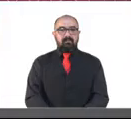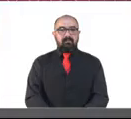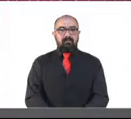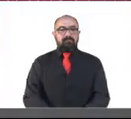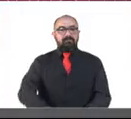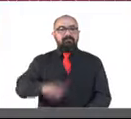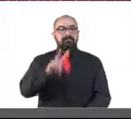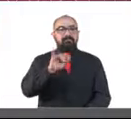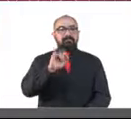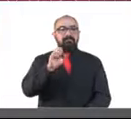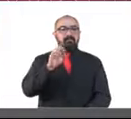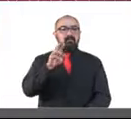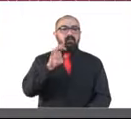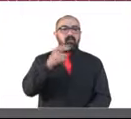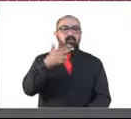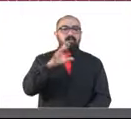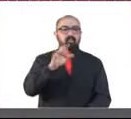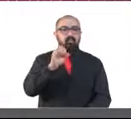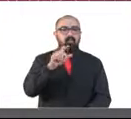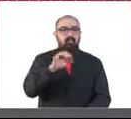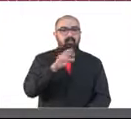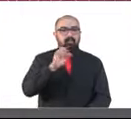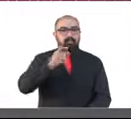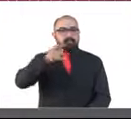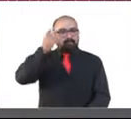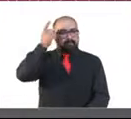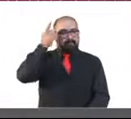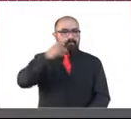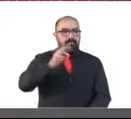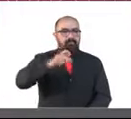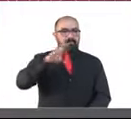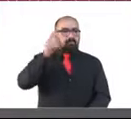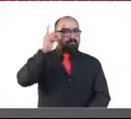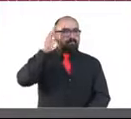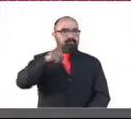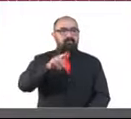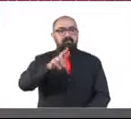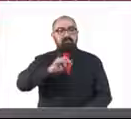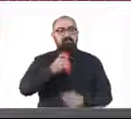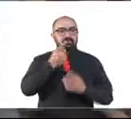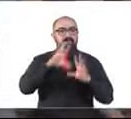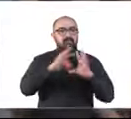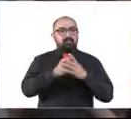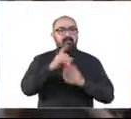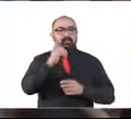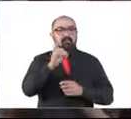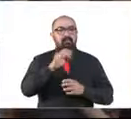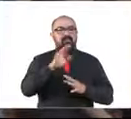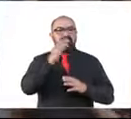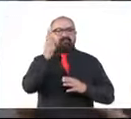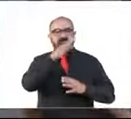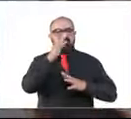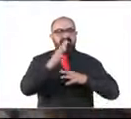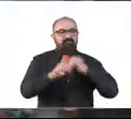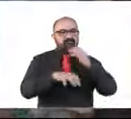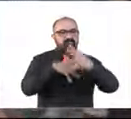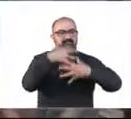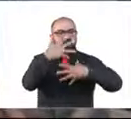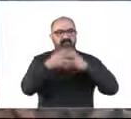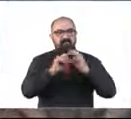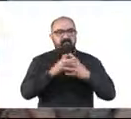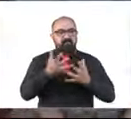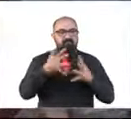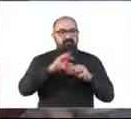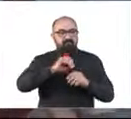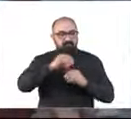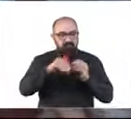Víctor Hugo Páramo, ingeniero químico con posgrado, maestría y doctorado en química industrial sobre el agua y la contaminación. Una gran